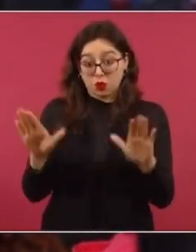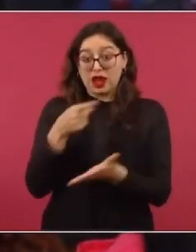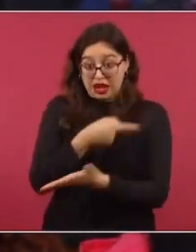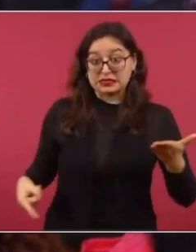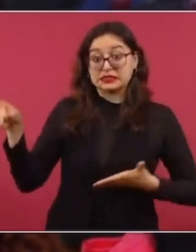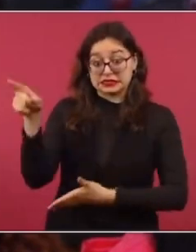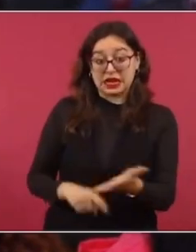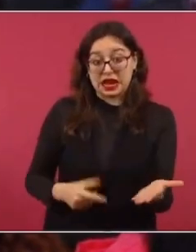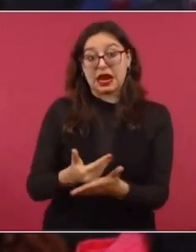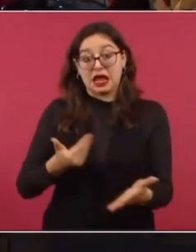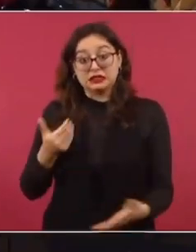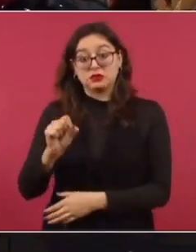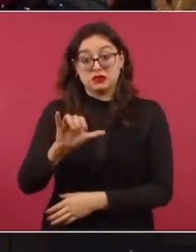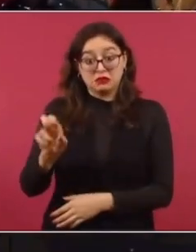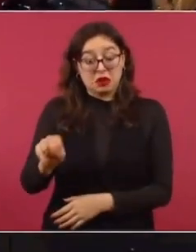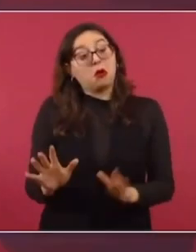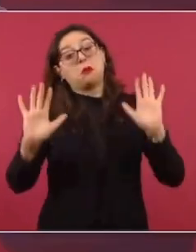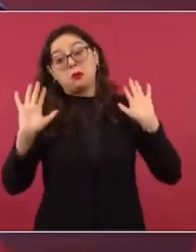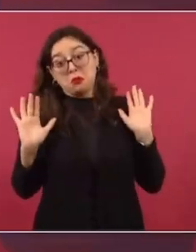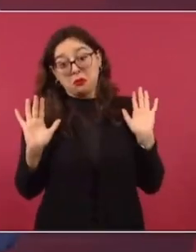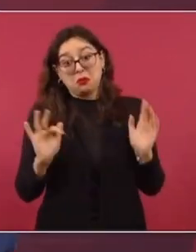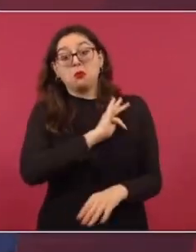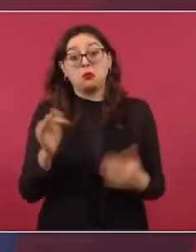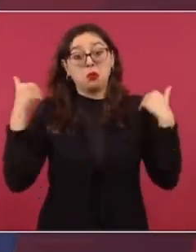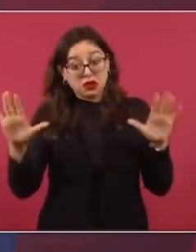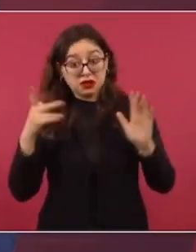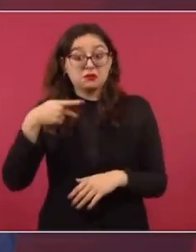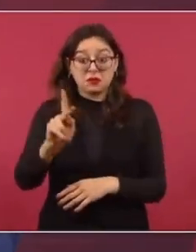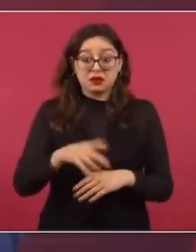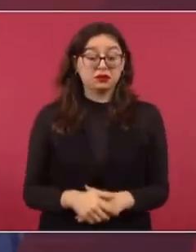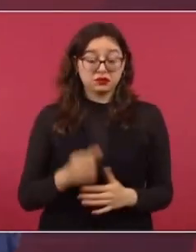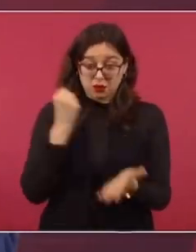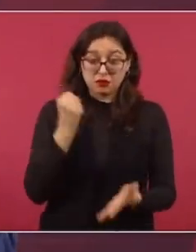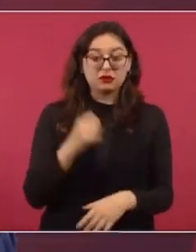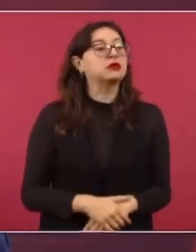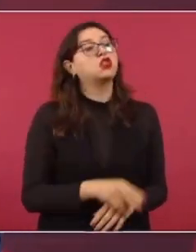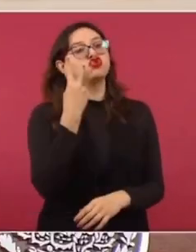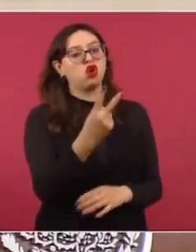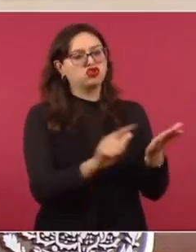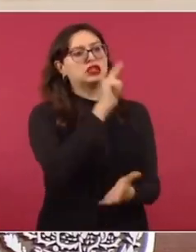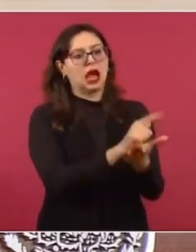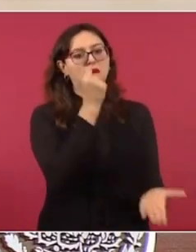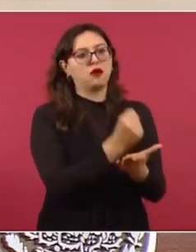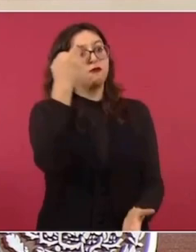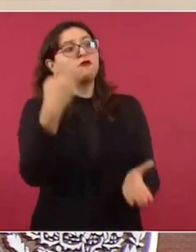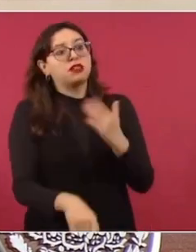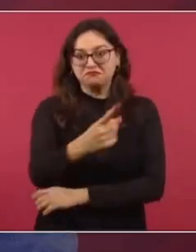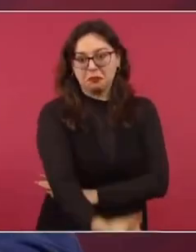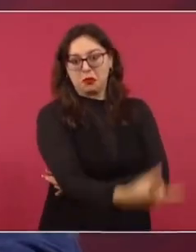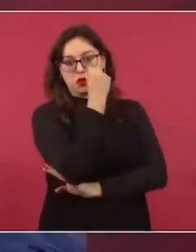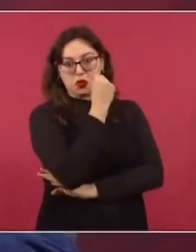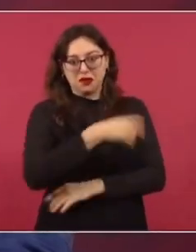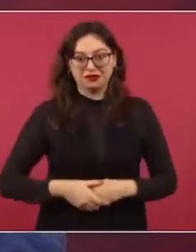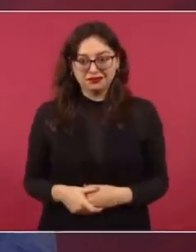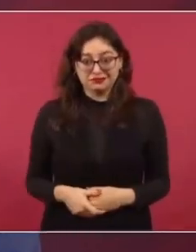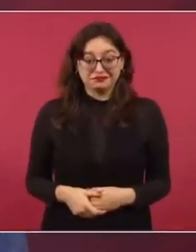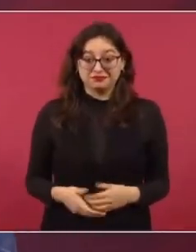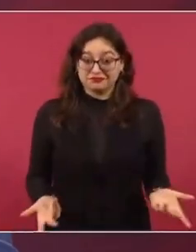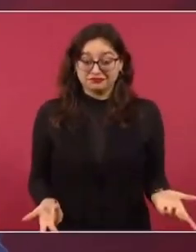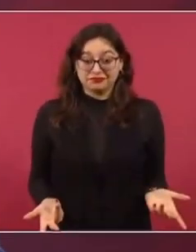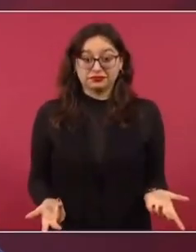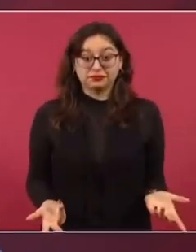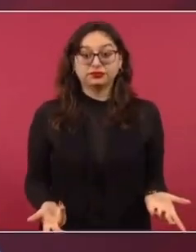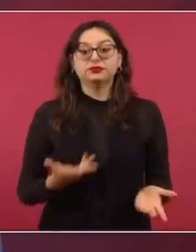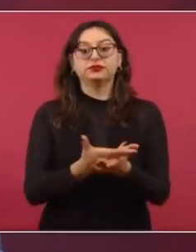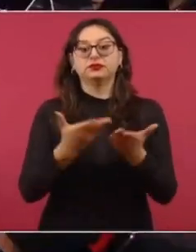utilizar el veto antes de que llegue a la Suprema Corte. Sí, sí, puede ser, puede ser, pero yo entiendo que ya está. Son dos leyes las que se aprobaron, faltan cuatro. Ah, no, si faltan sí lo hacemos. Ahora, que en la